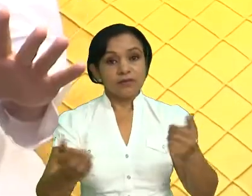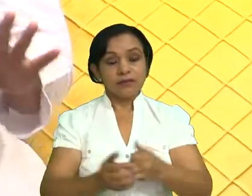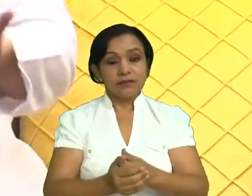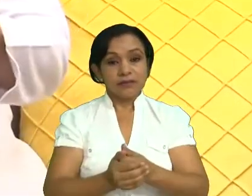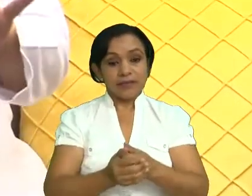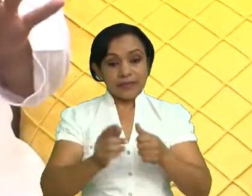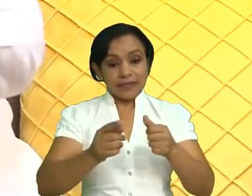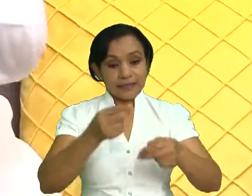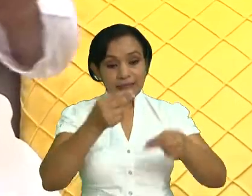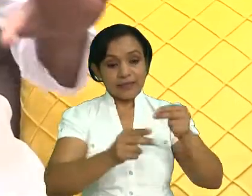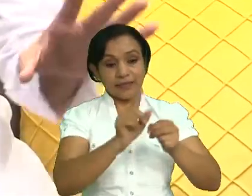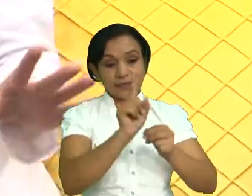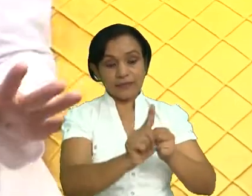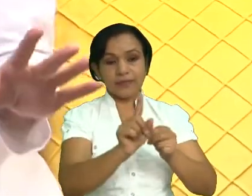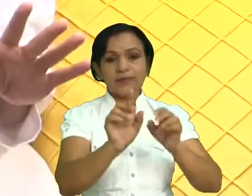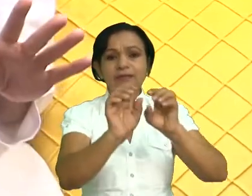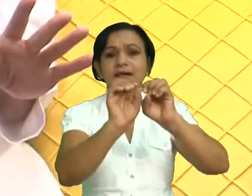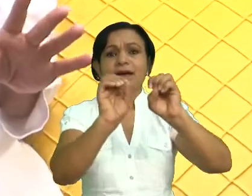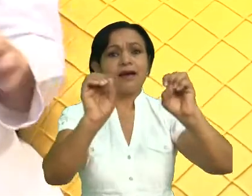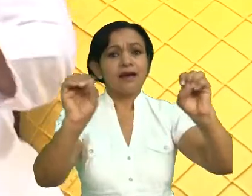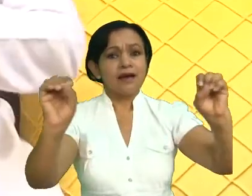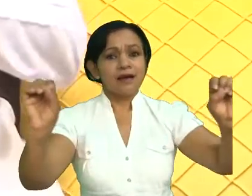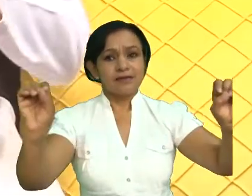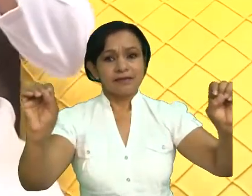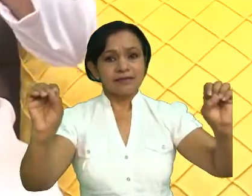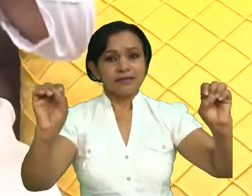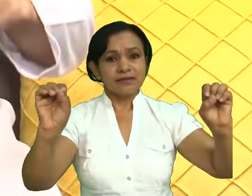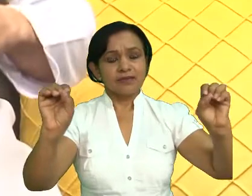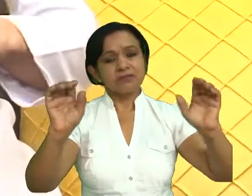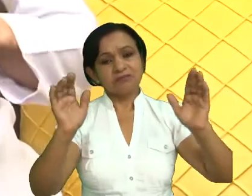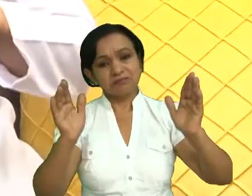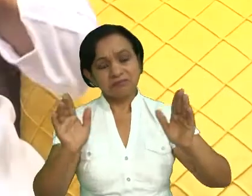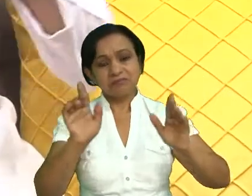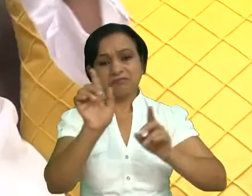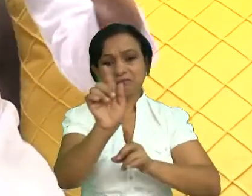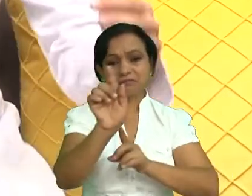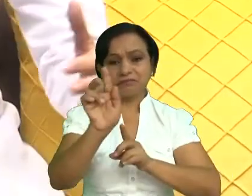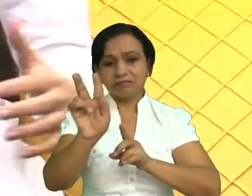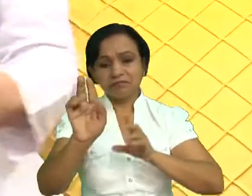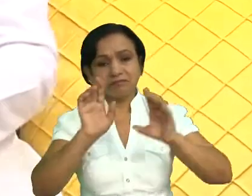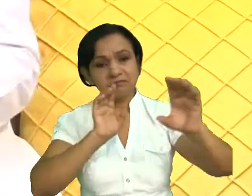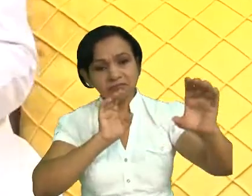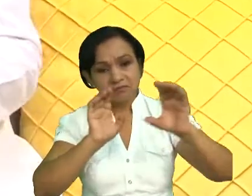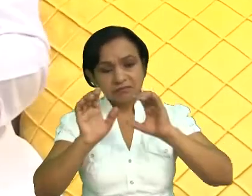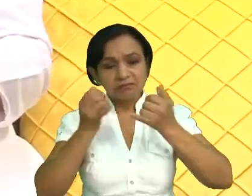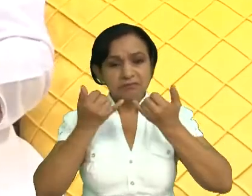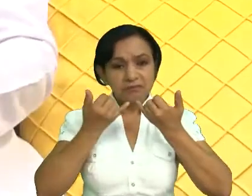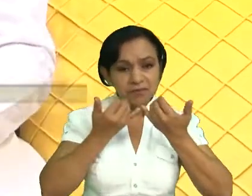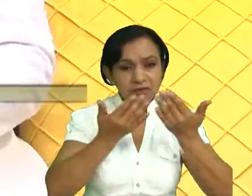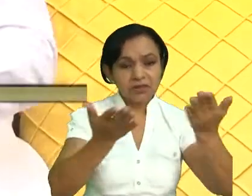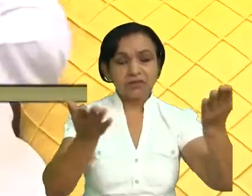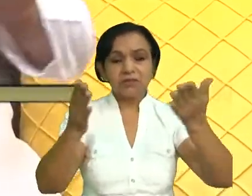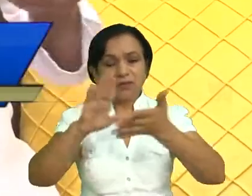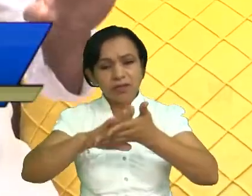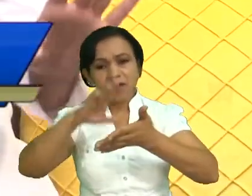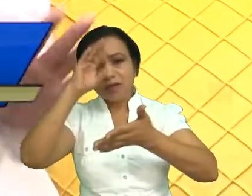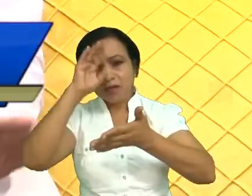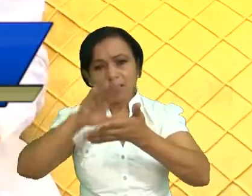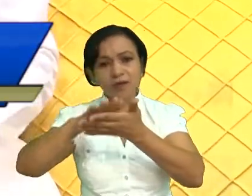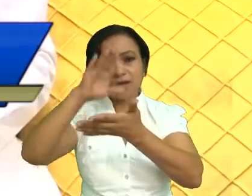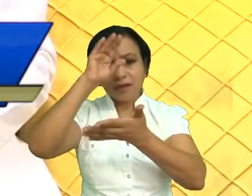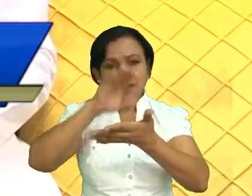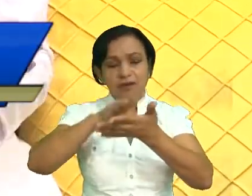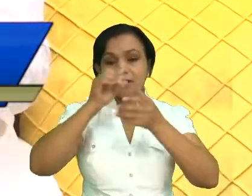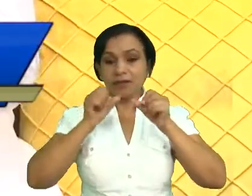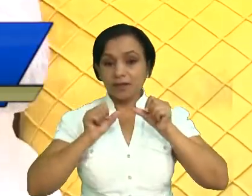primer escenario era cuando no teníamos nada y que estaban los medios de comunicación, la información, las capacitaciones, que las